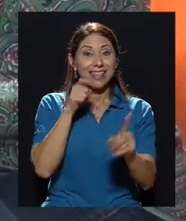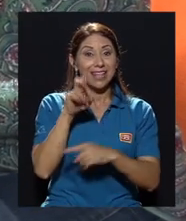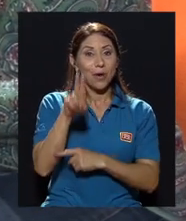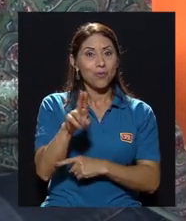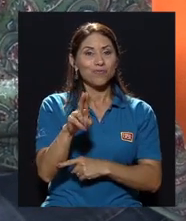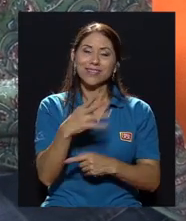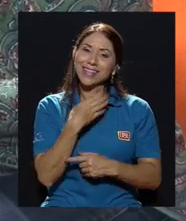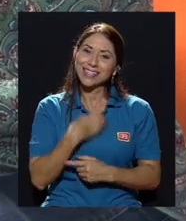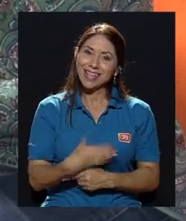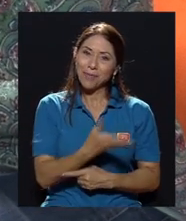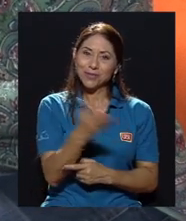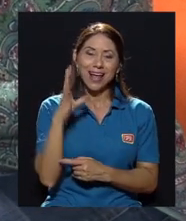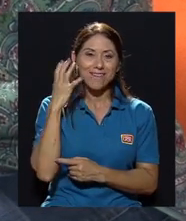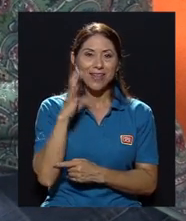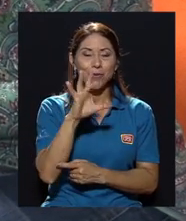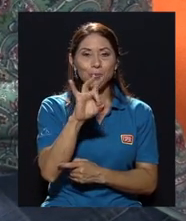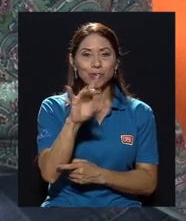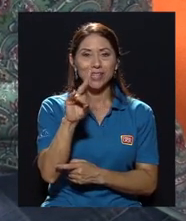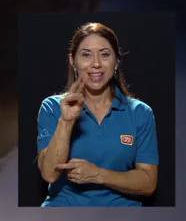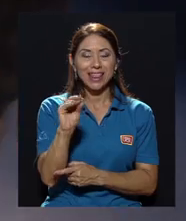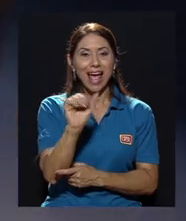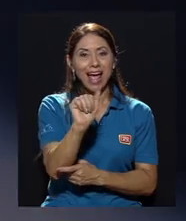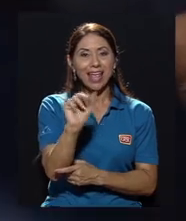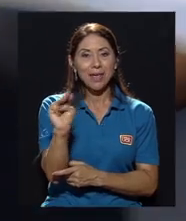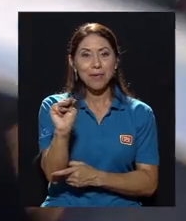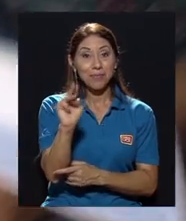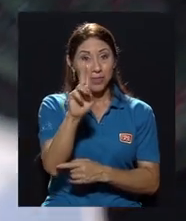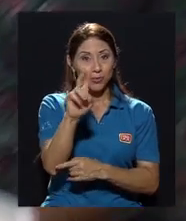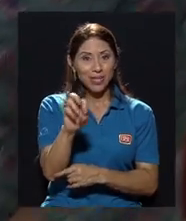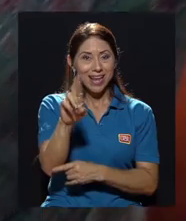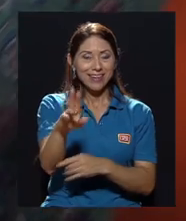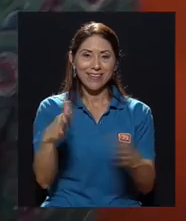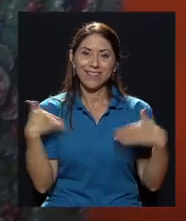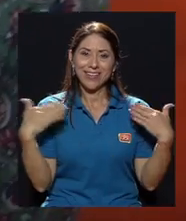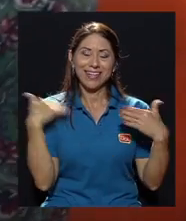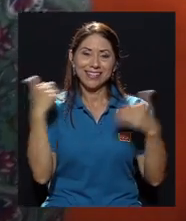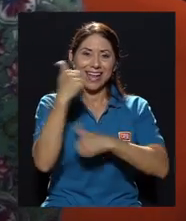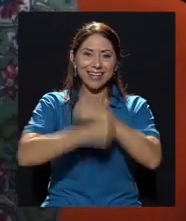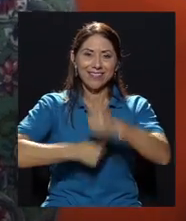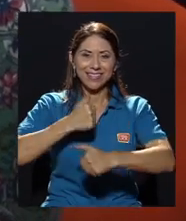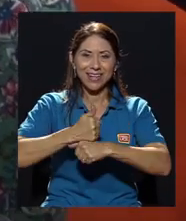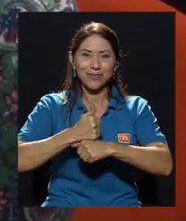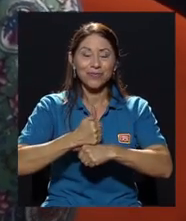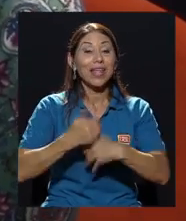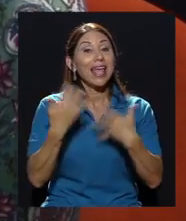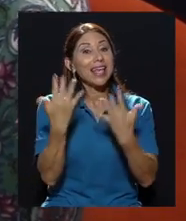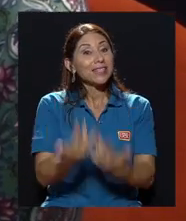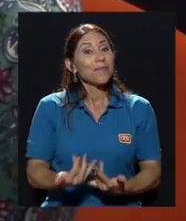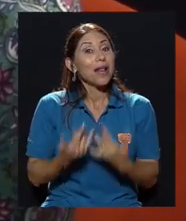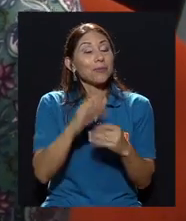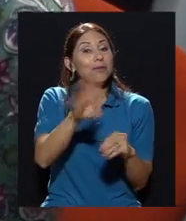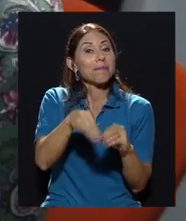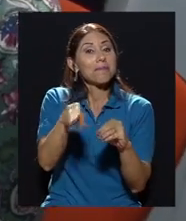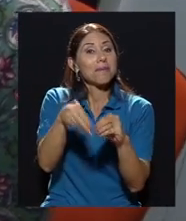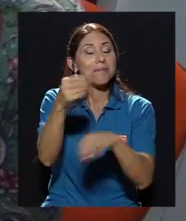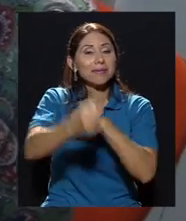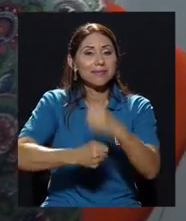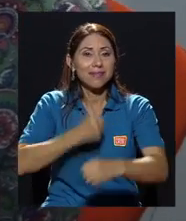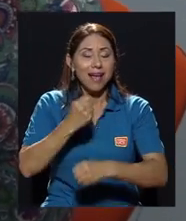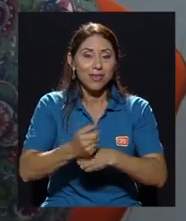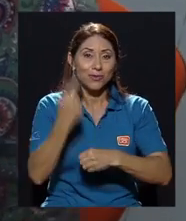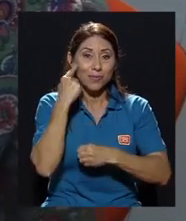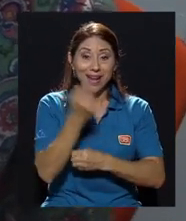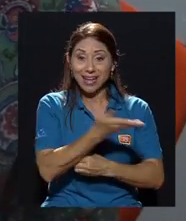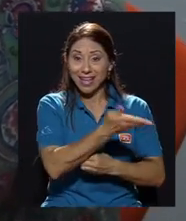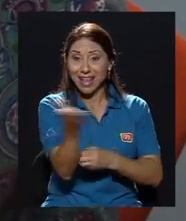En Desde la U le deseamos a la radioemisora 870 AM de la UCR un feliz aniversario y esperamos que acumulen más